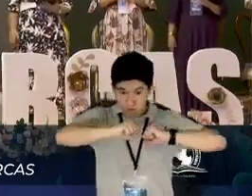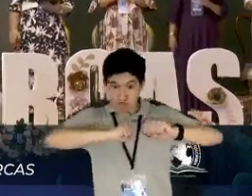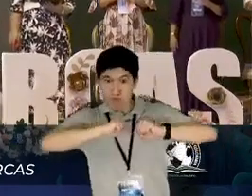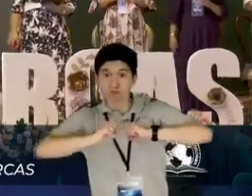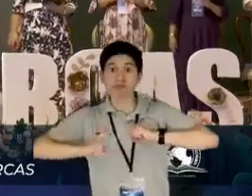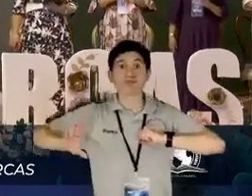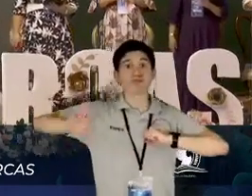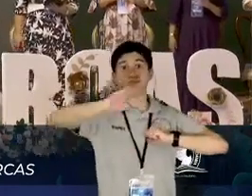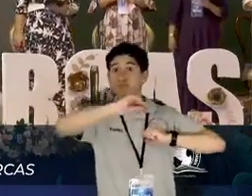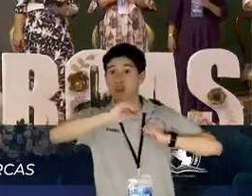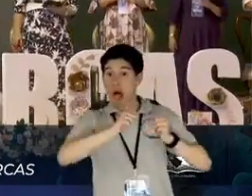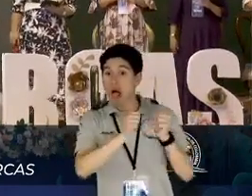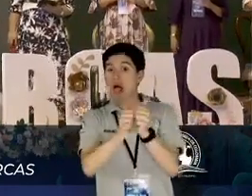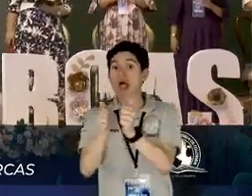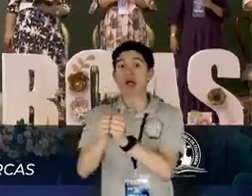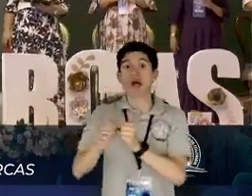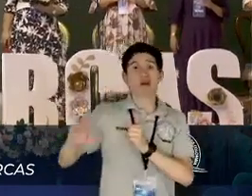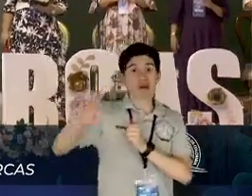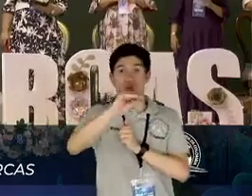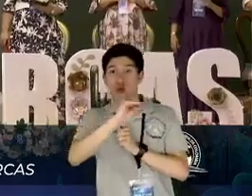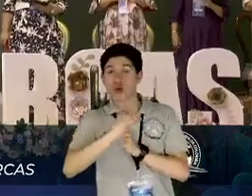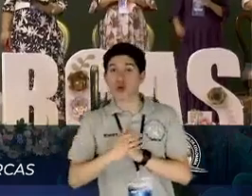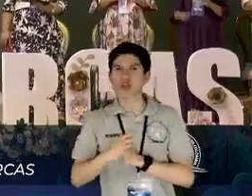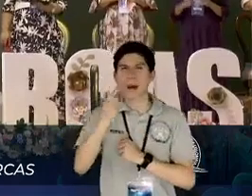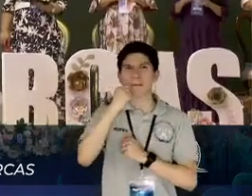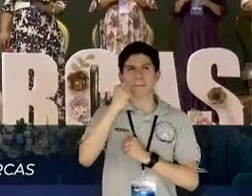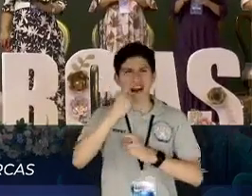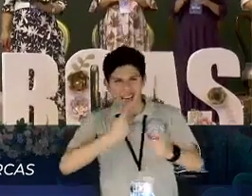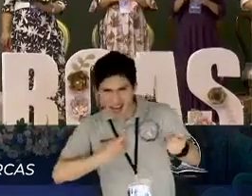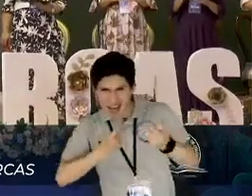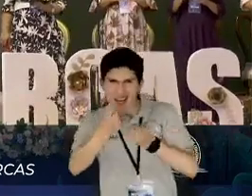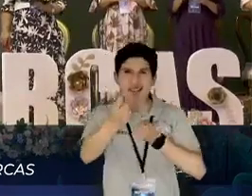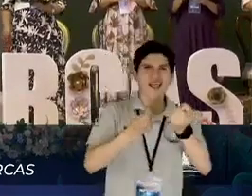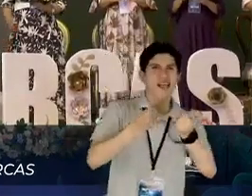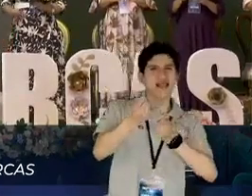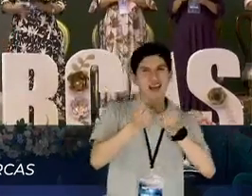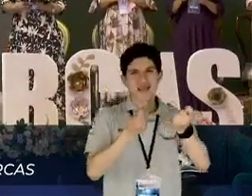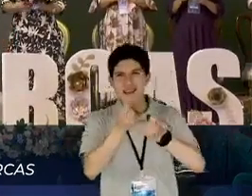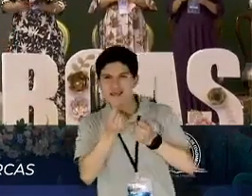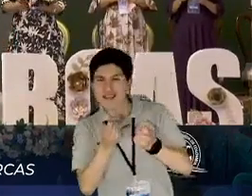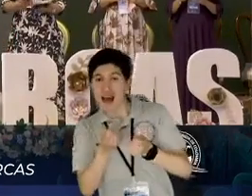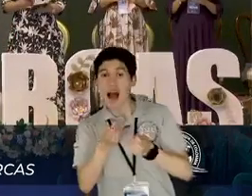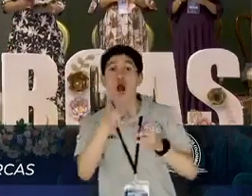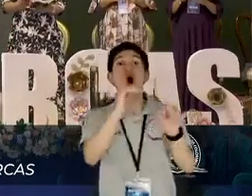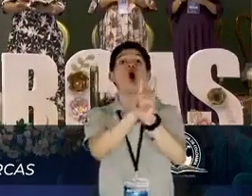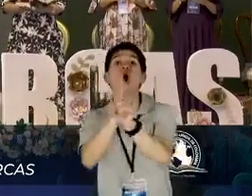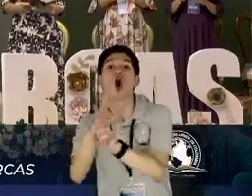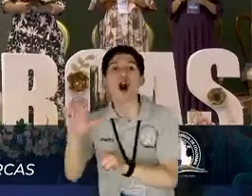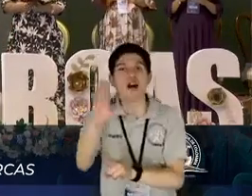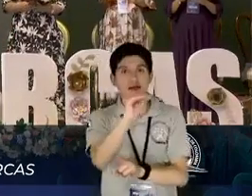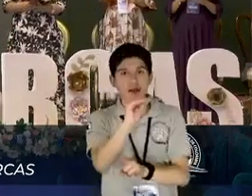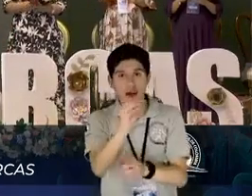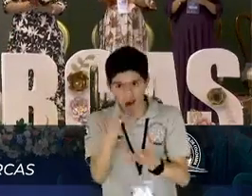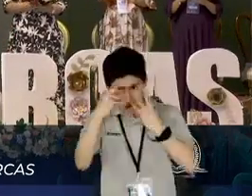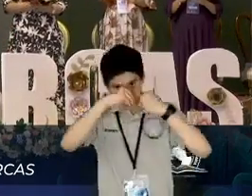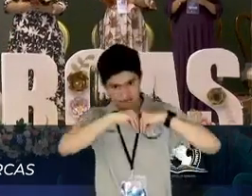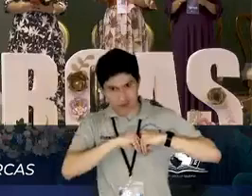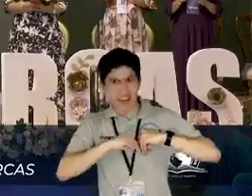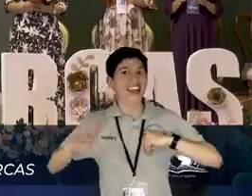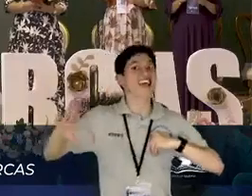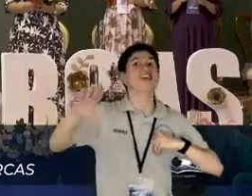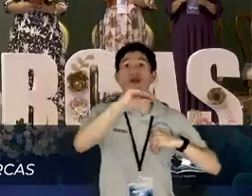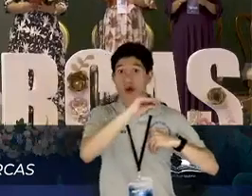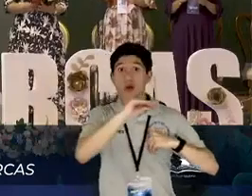todos. Padre que gobierna, que actúa por medio de todos y está en todos. Eso